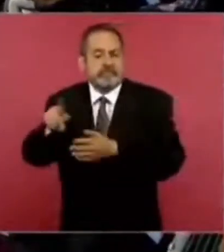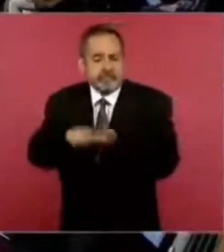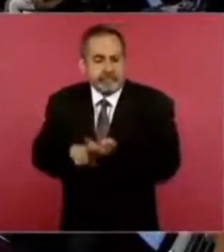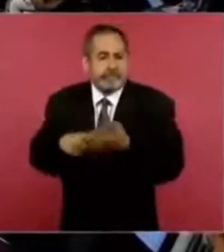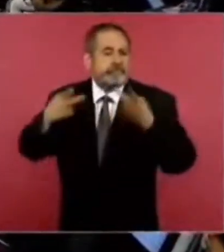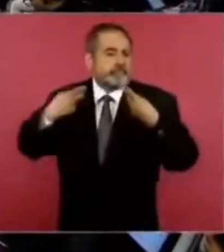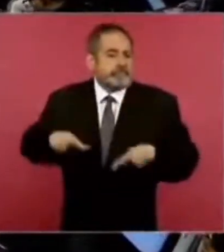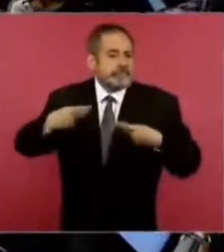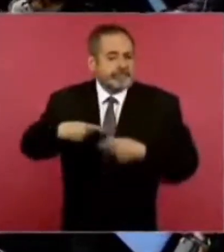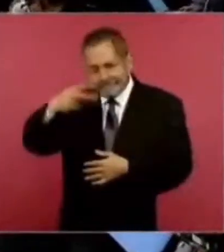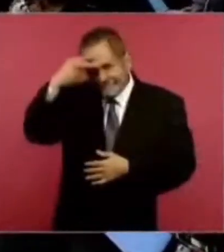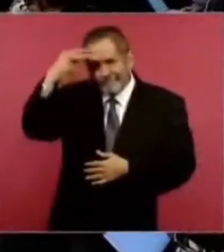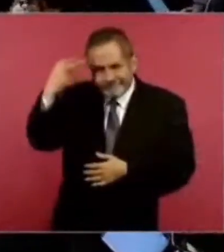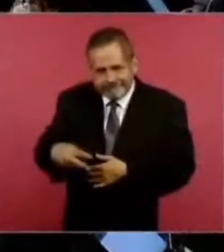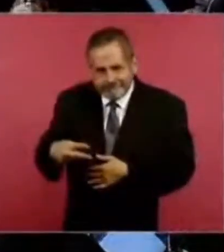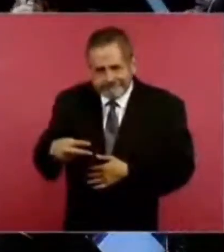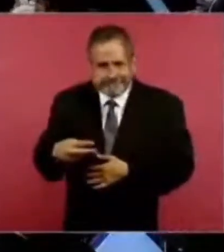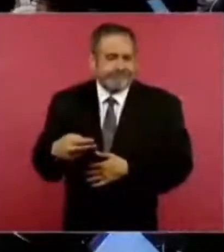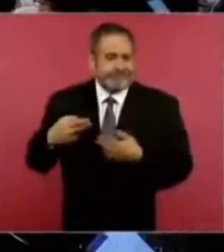Francisco Bulnes.